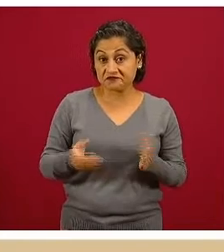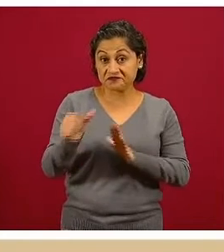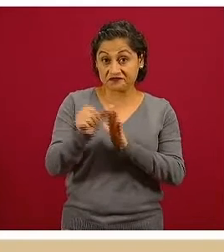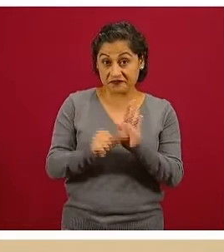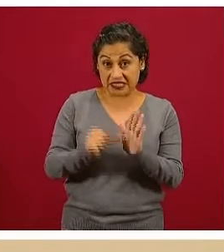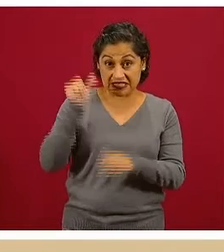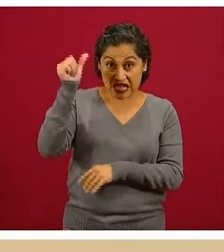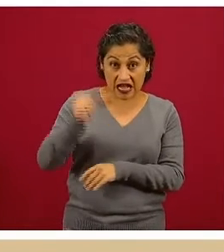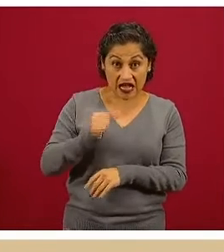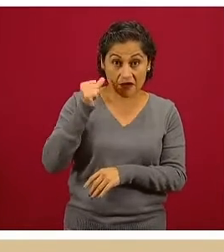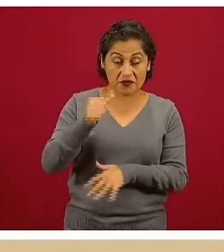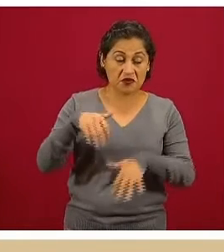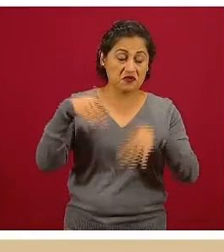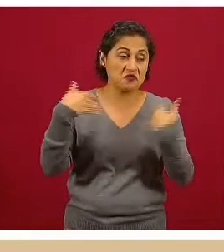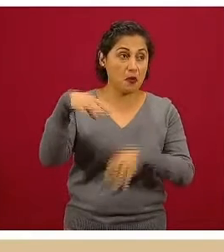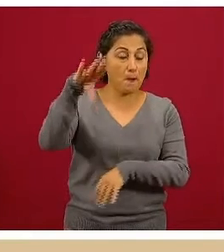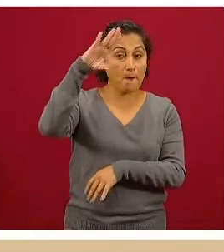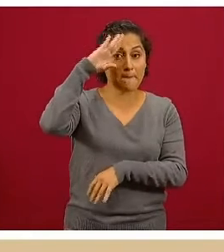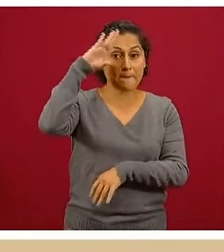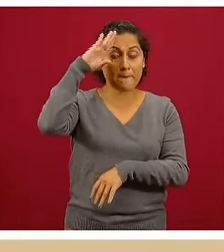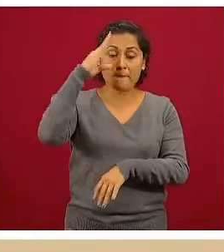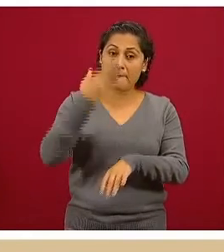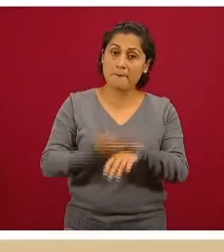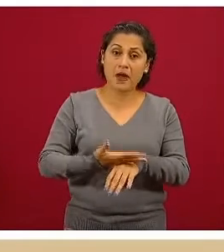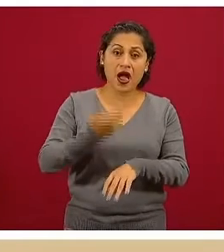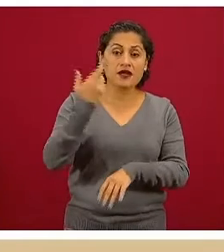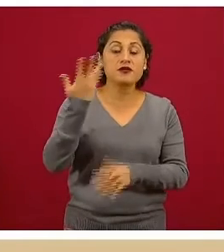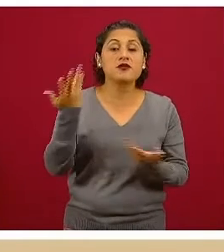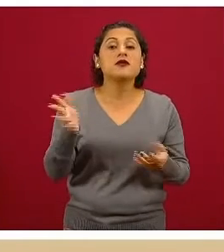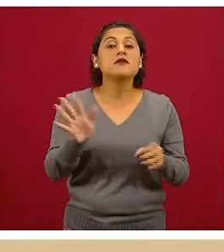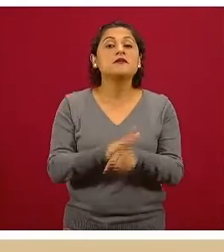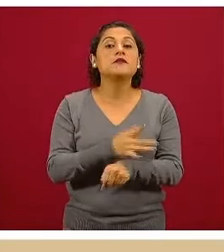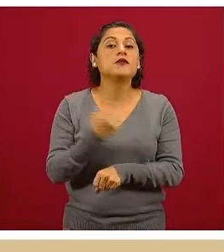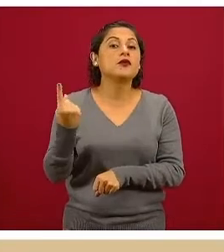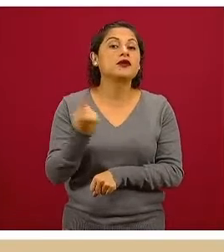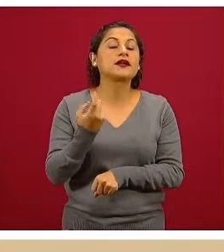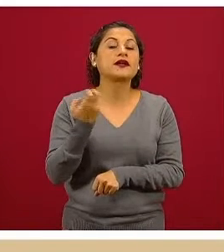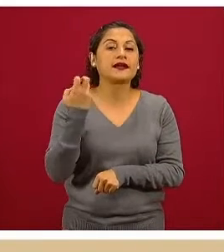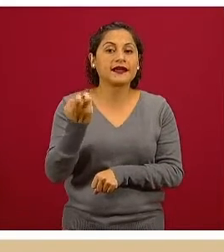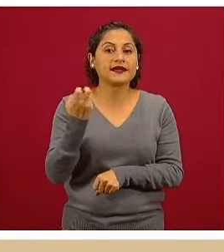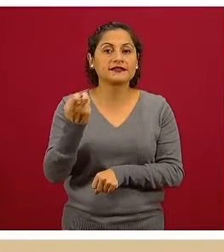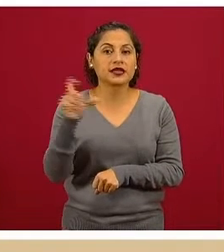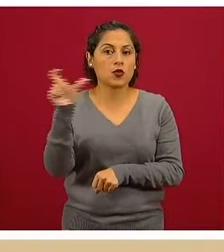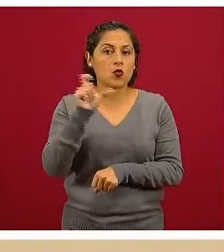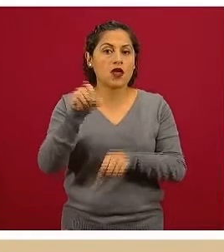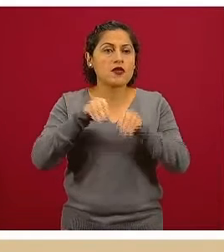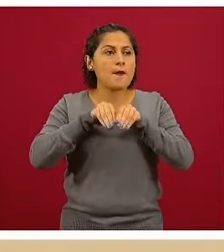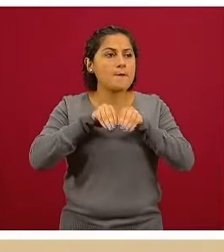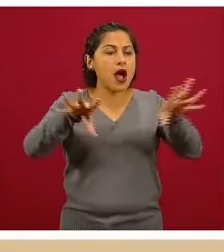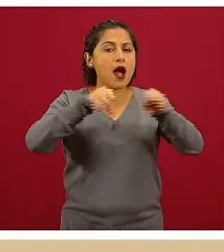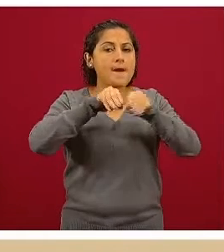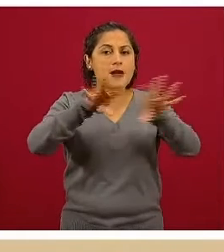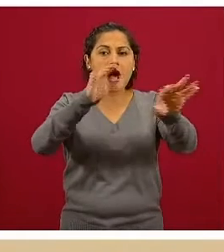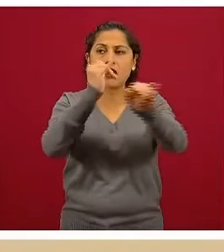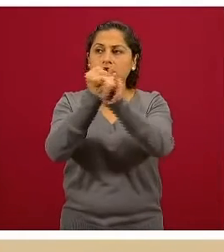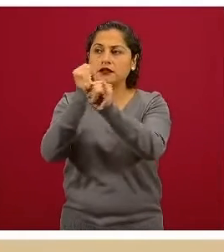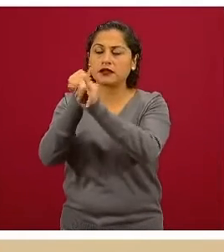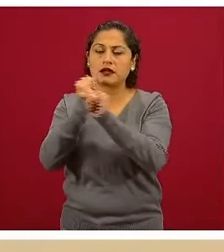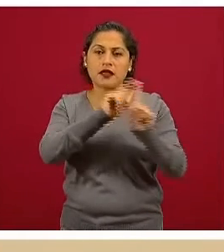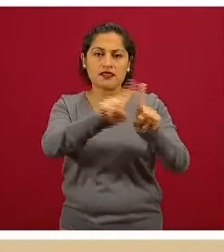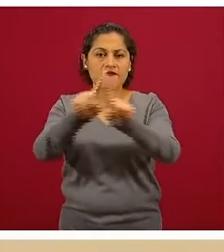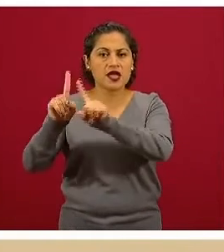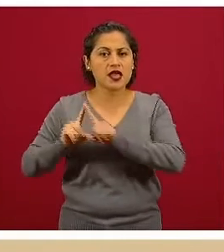el comparativo de un total de 1.445 fake news detectadas en fuentes